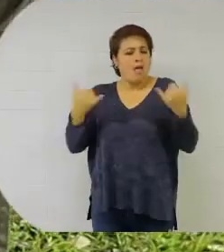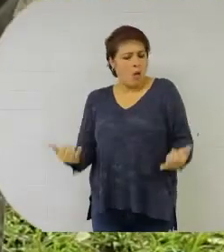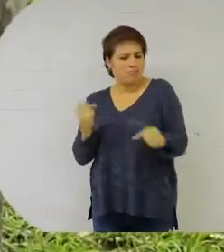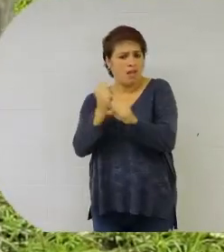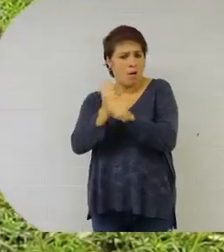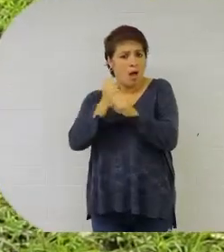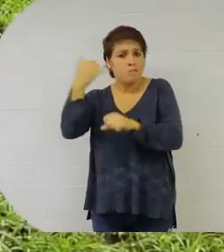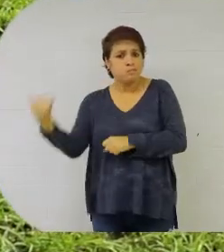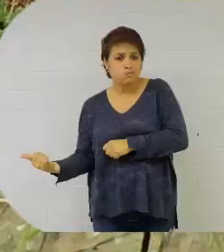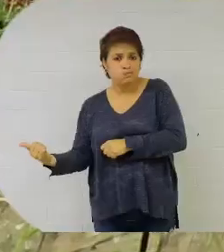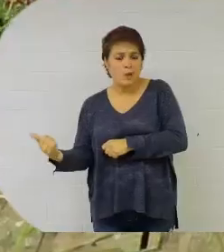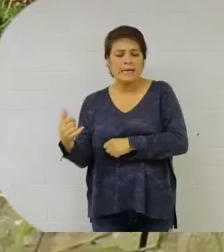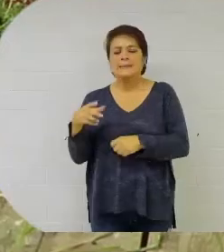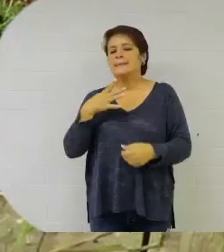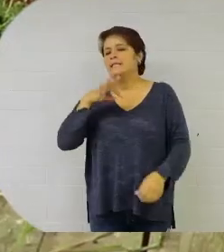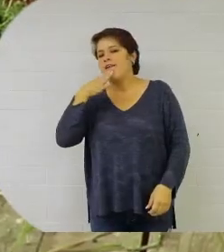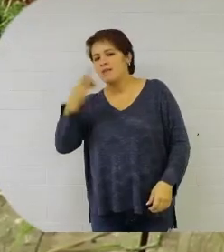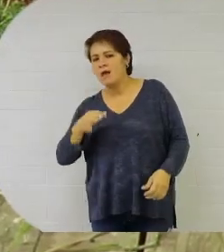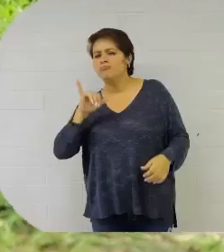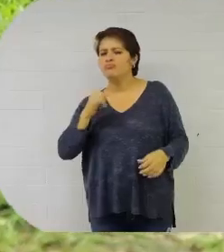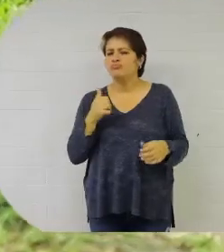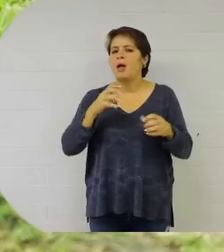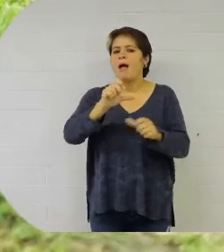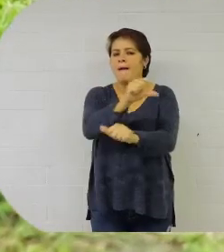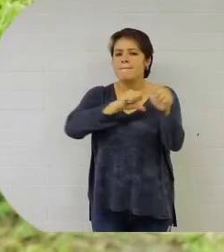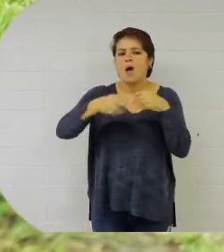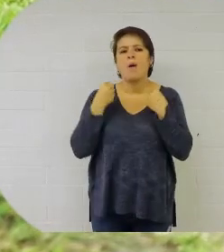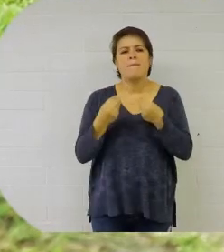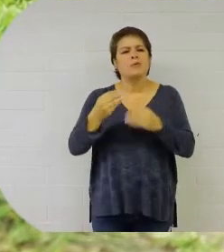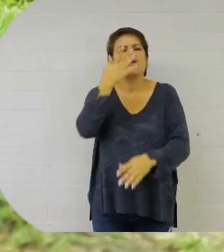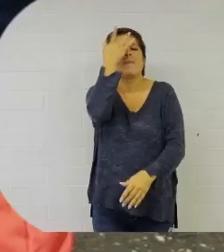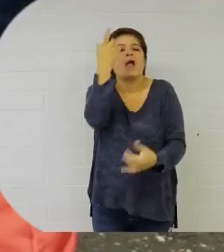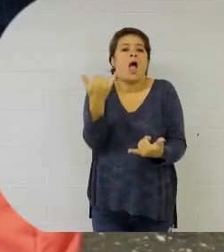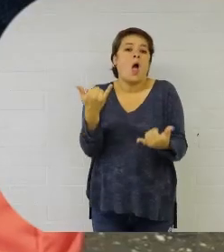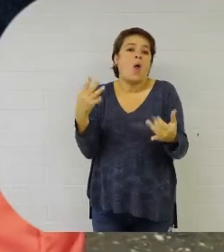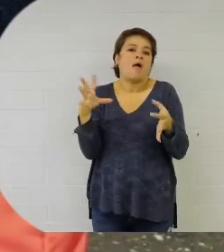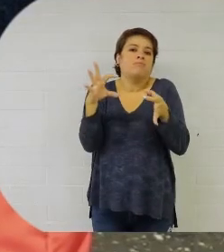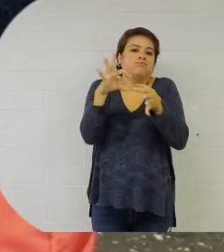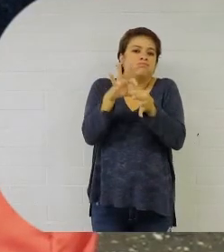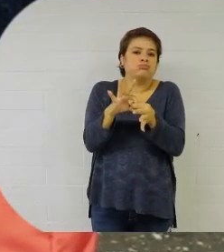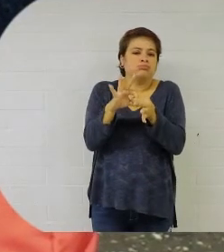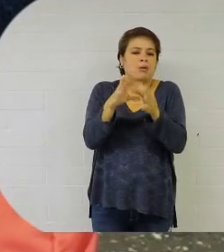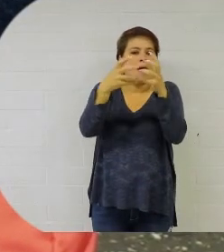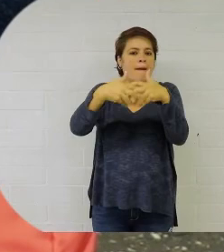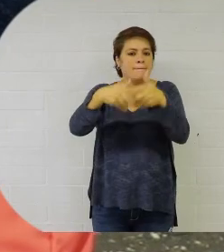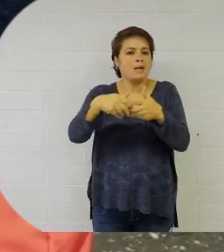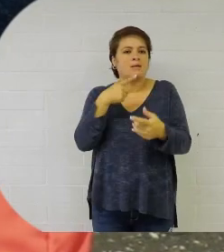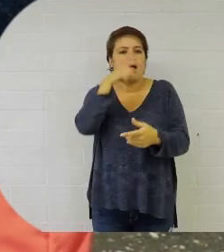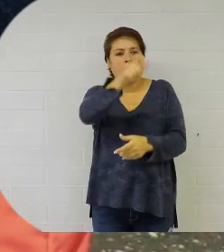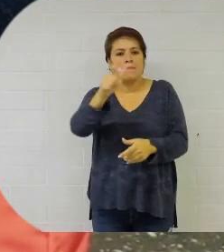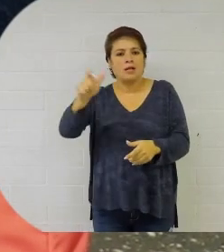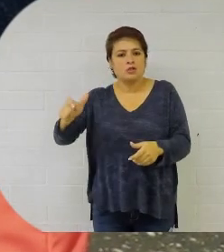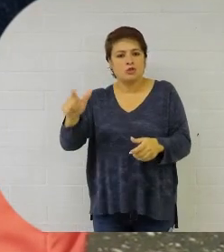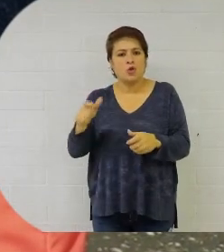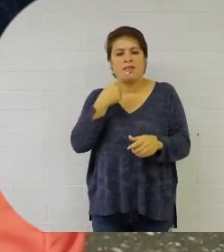vida pertenecer a esta corporación? Bueno, a mí me ha cambiado mucho. Primero que todo, porque ser corporado le da credibilidad a